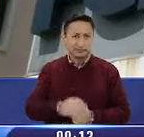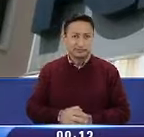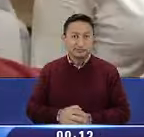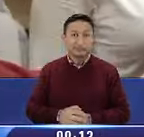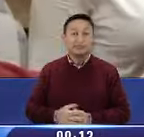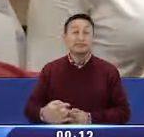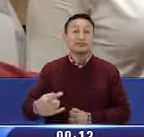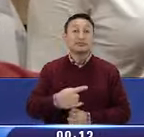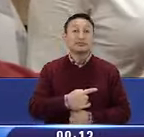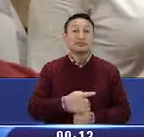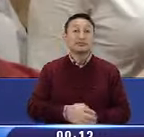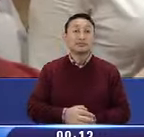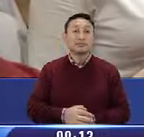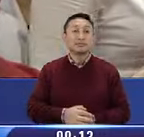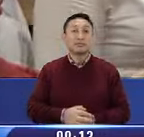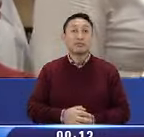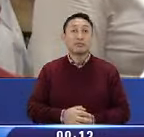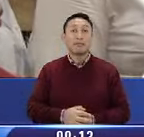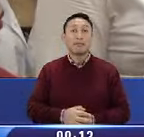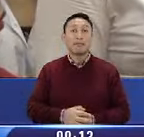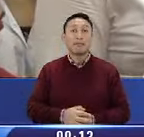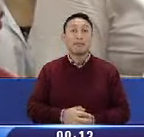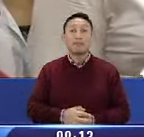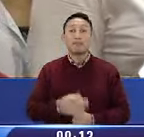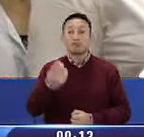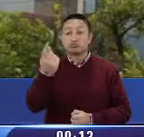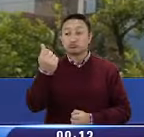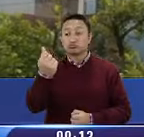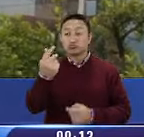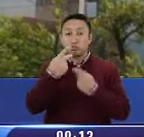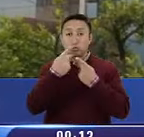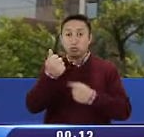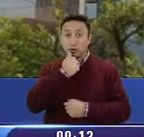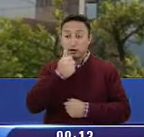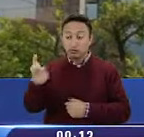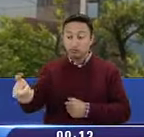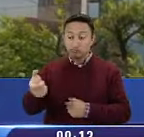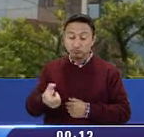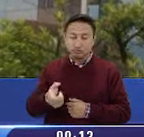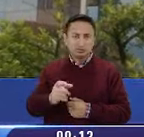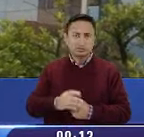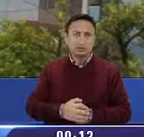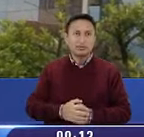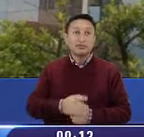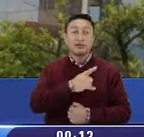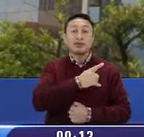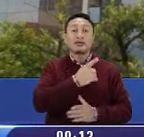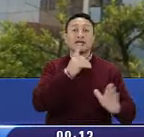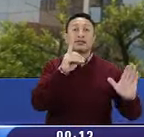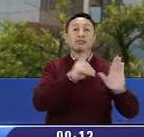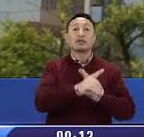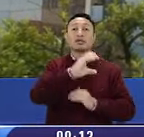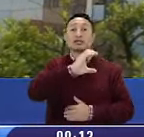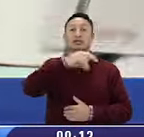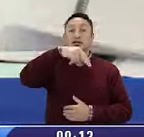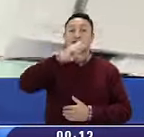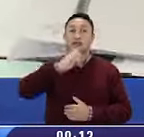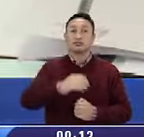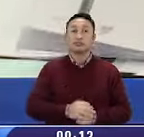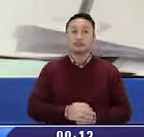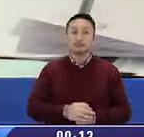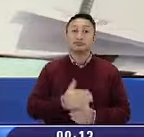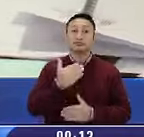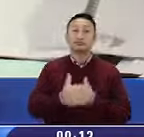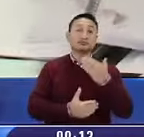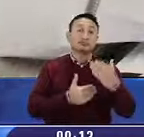negó haber recibido recursos públicos y privados. Esto en la demanda presentada por el Consejo Nacional Electoral CNE. Pero más